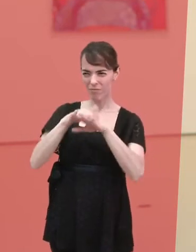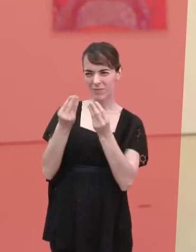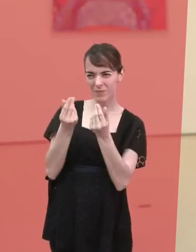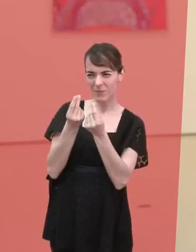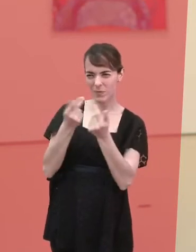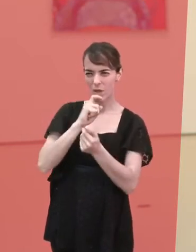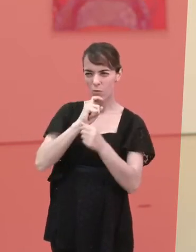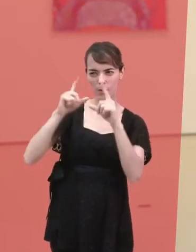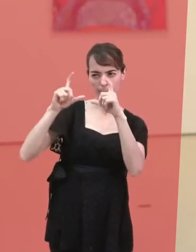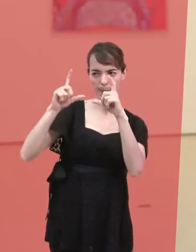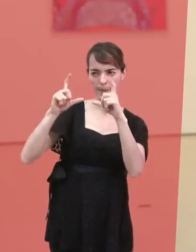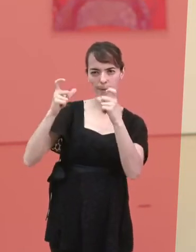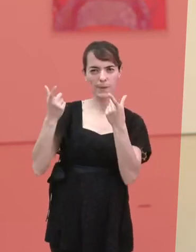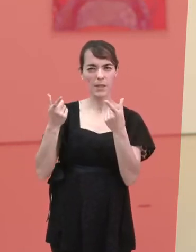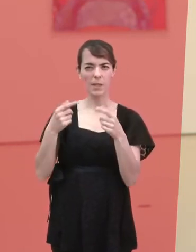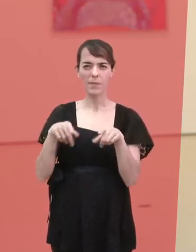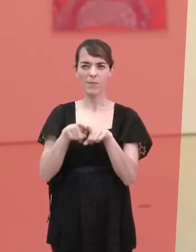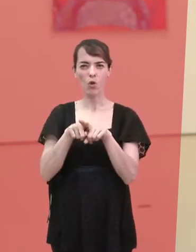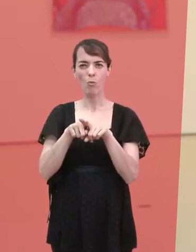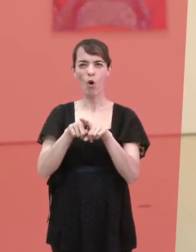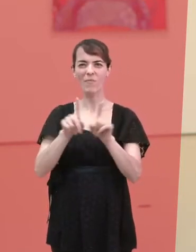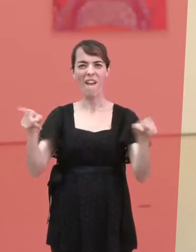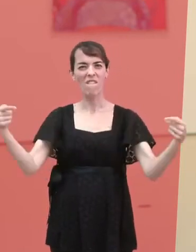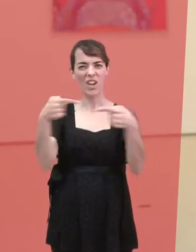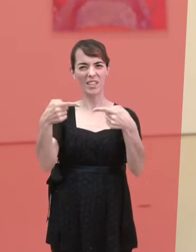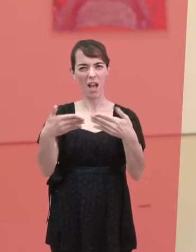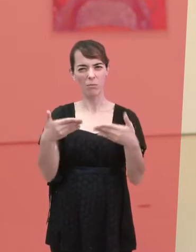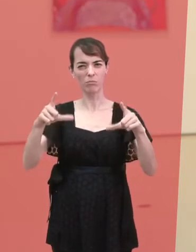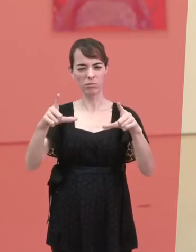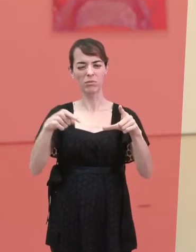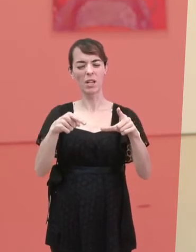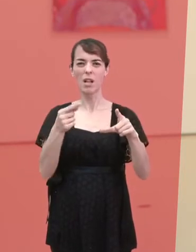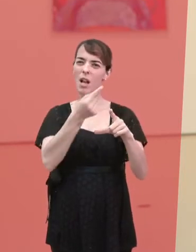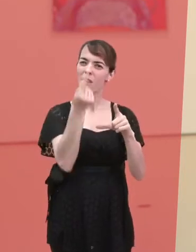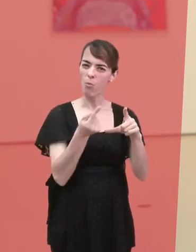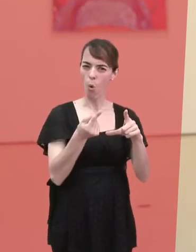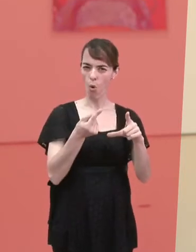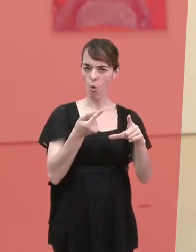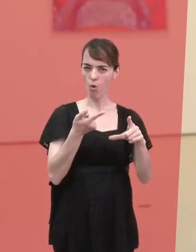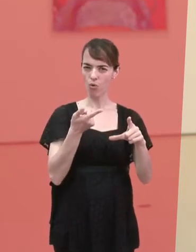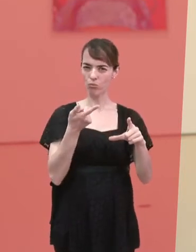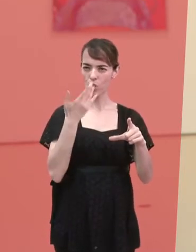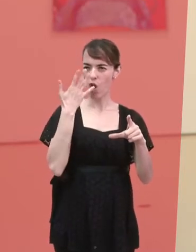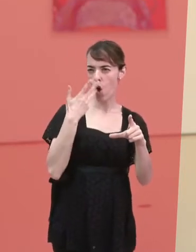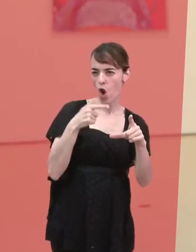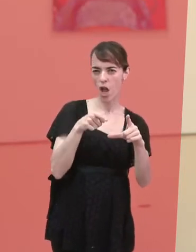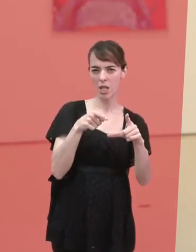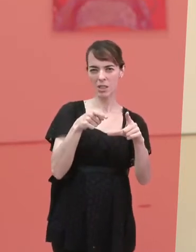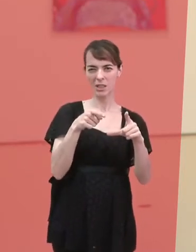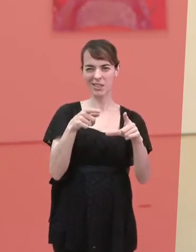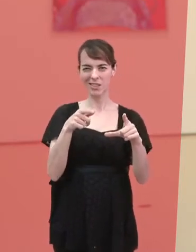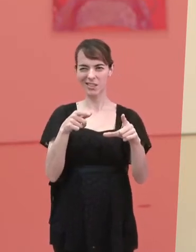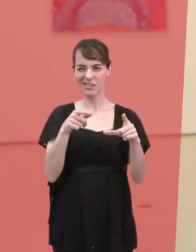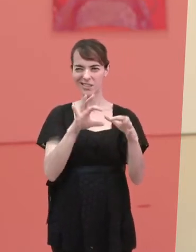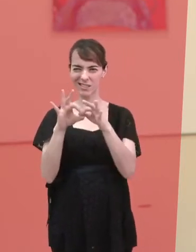de sus vestidos, que enfrentaba quizás los dibujos de